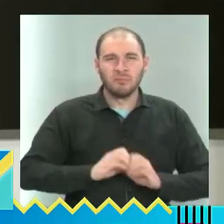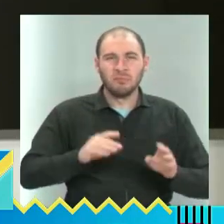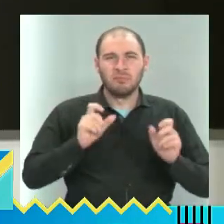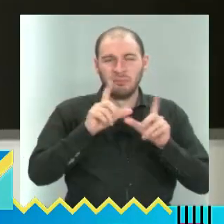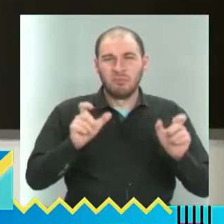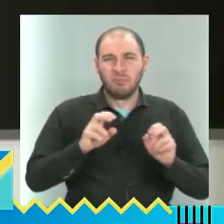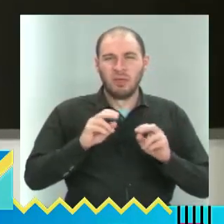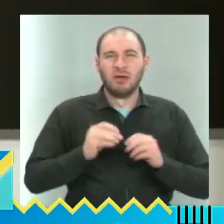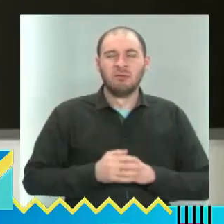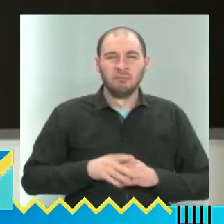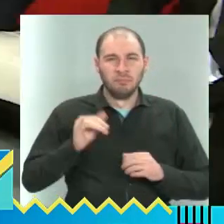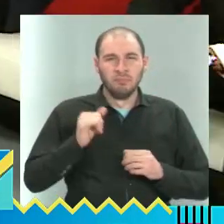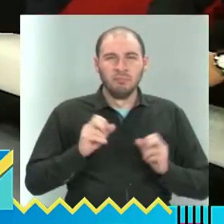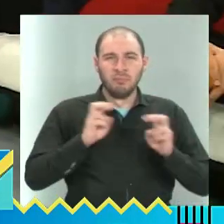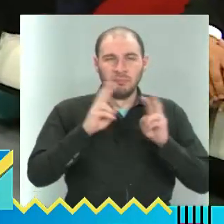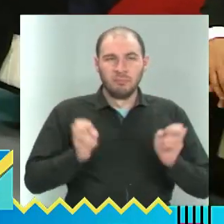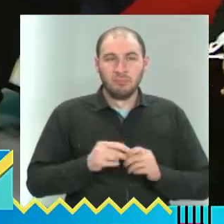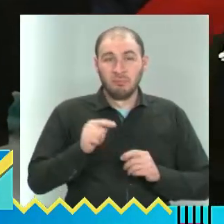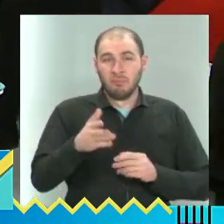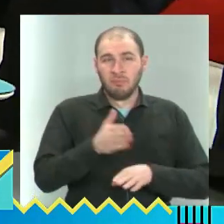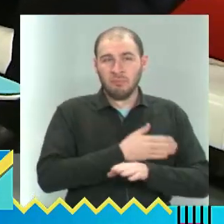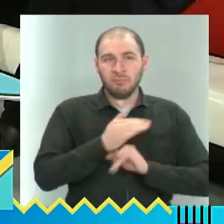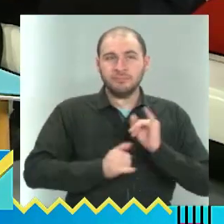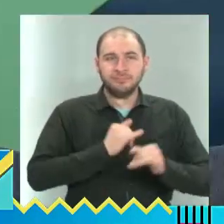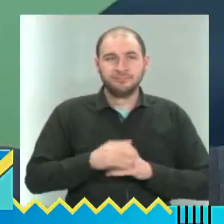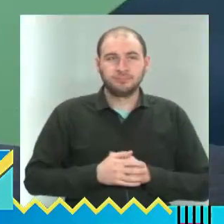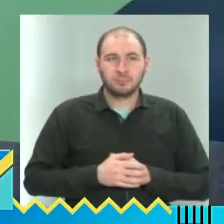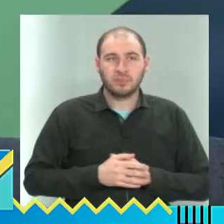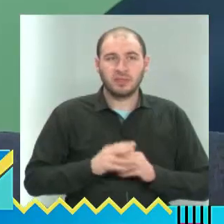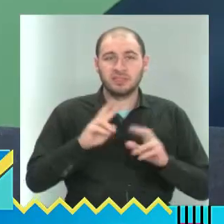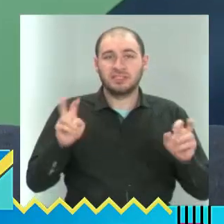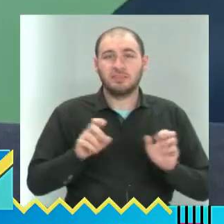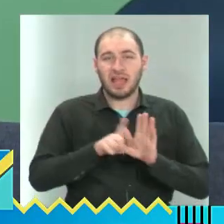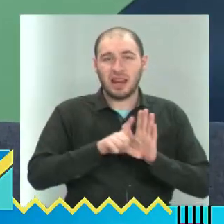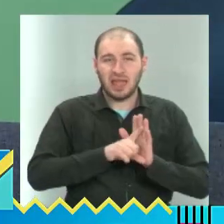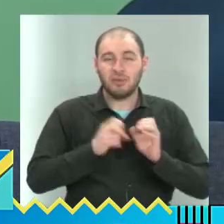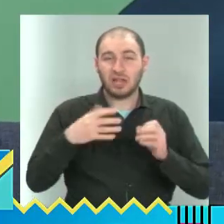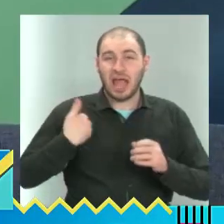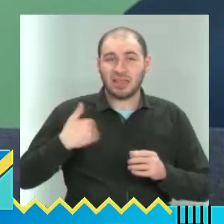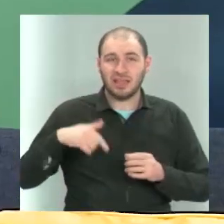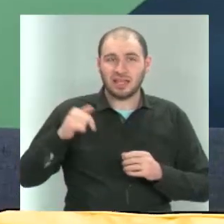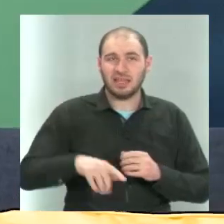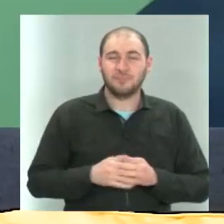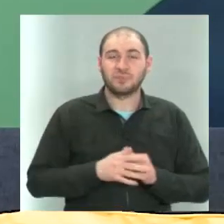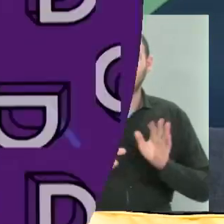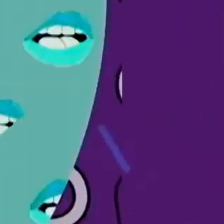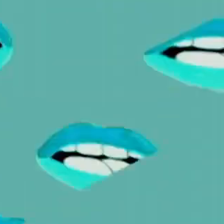columna del día. Caro. Así es, que está relacionada con lo que mencionabas al principio, Fer, que tiene que ver con la legislación, porque en Argentina tenemos la ley